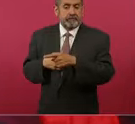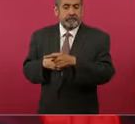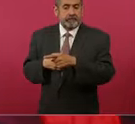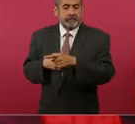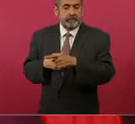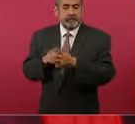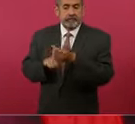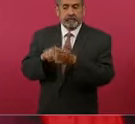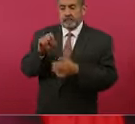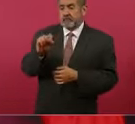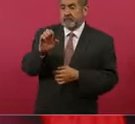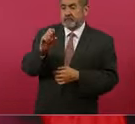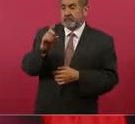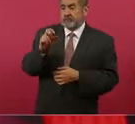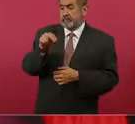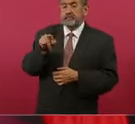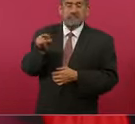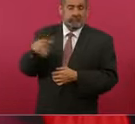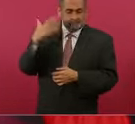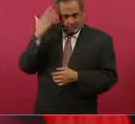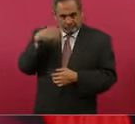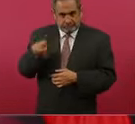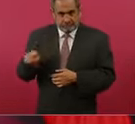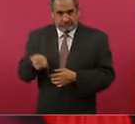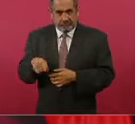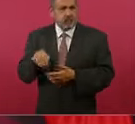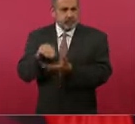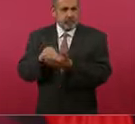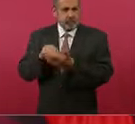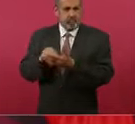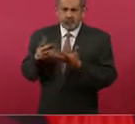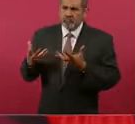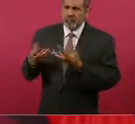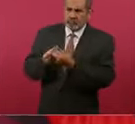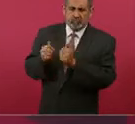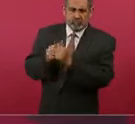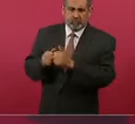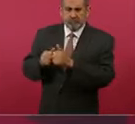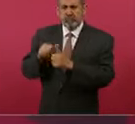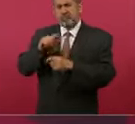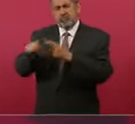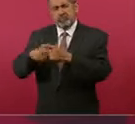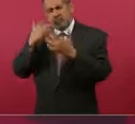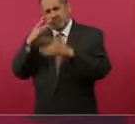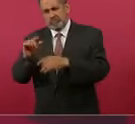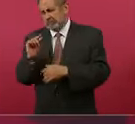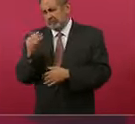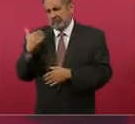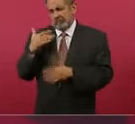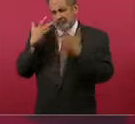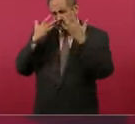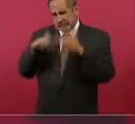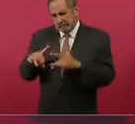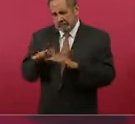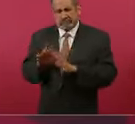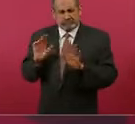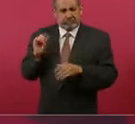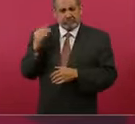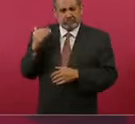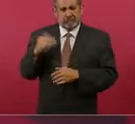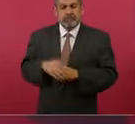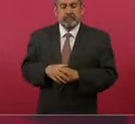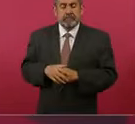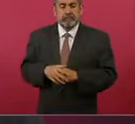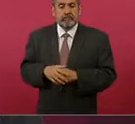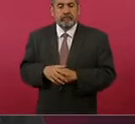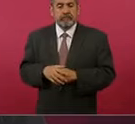de la Secretaría de la Defensa, todavía con nosotros, hace poco se retiró,